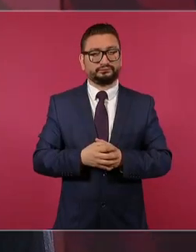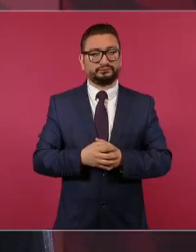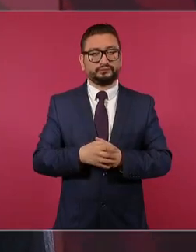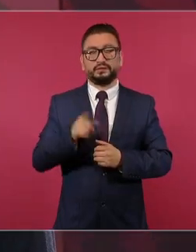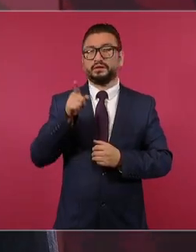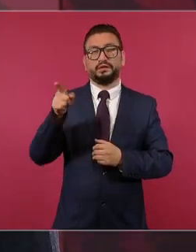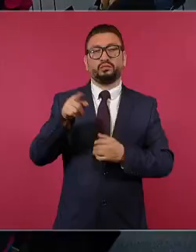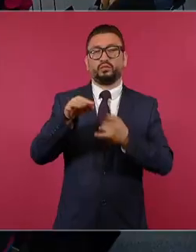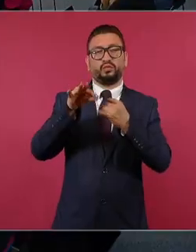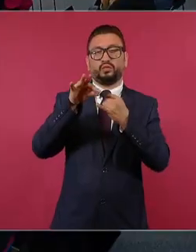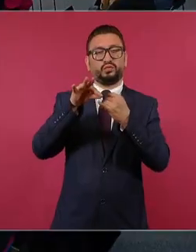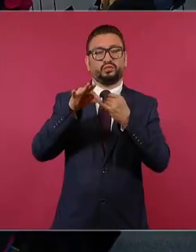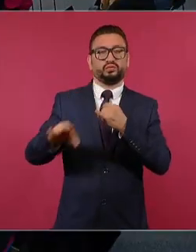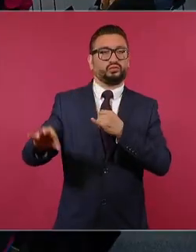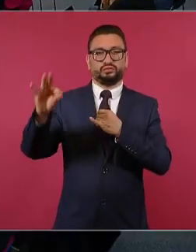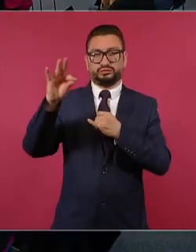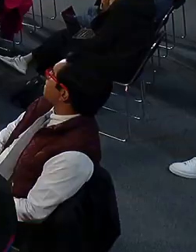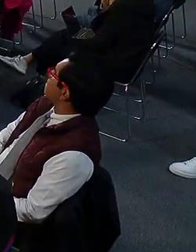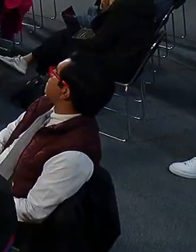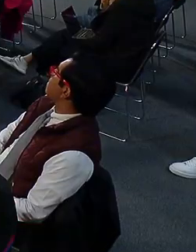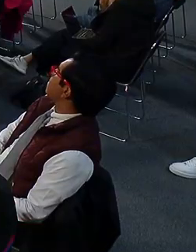el último bastión,